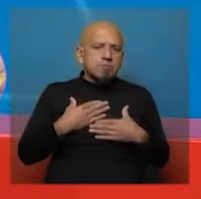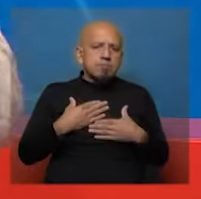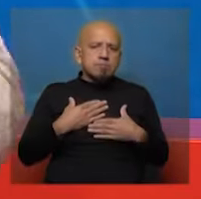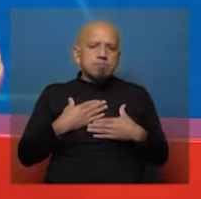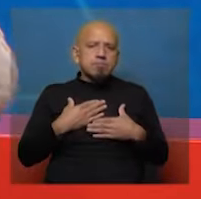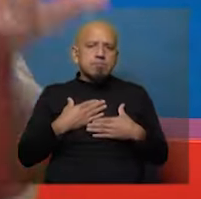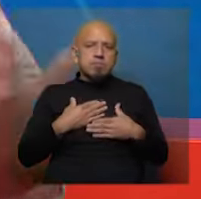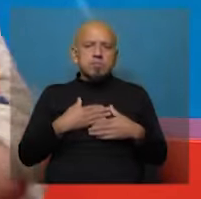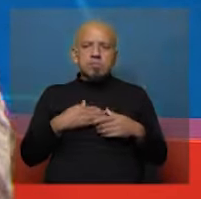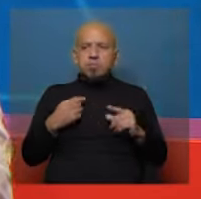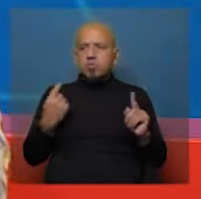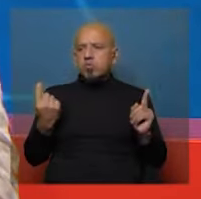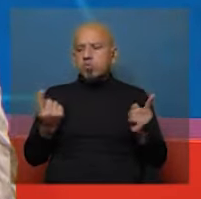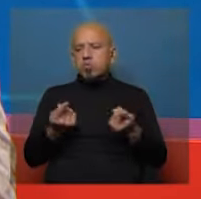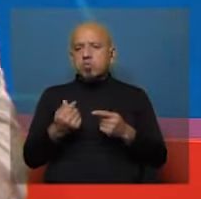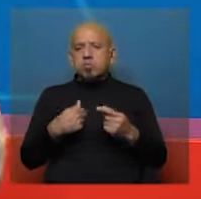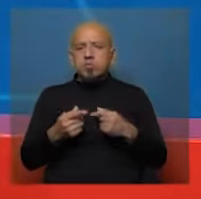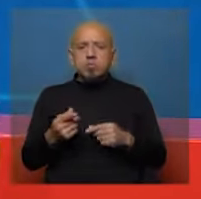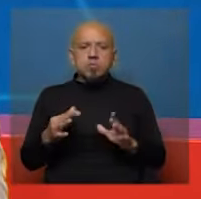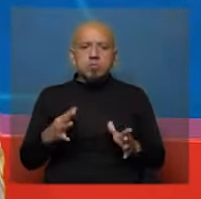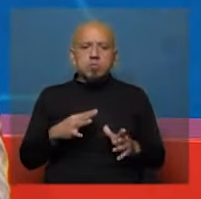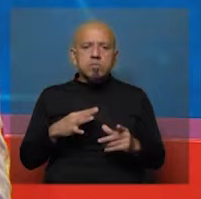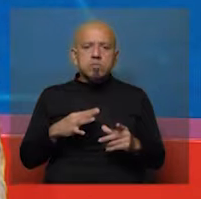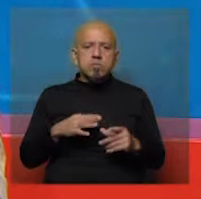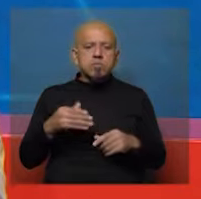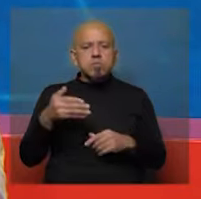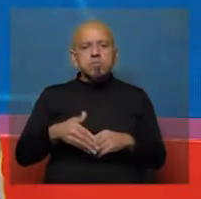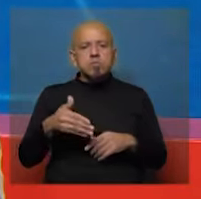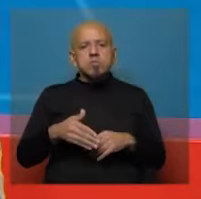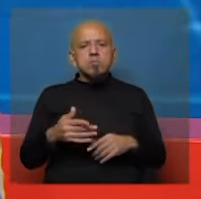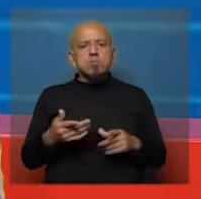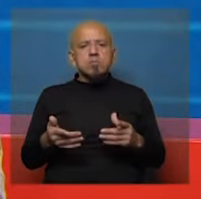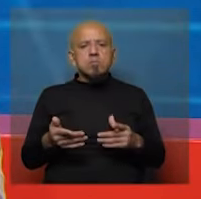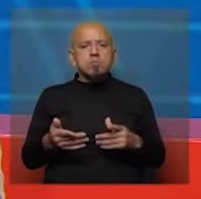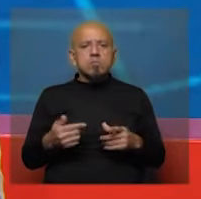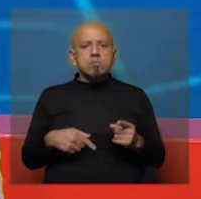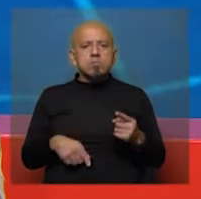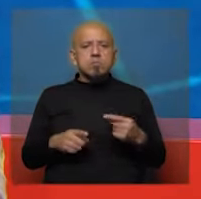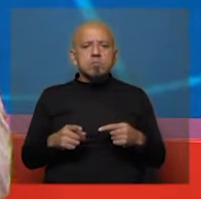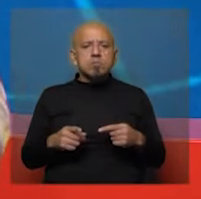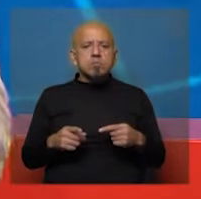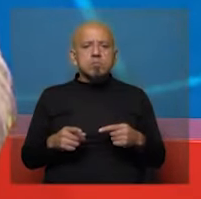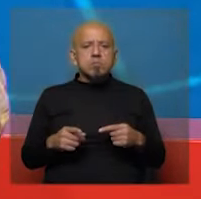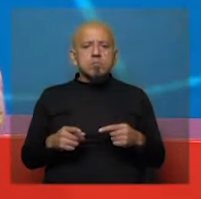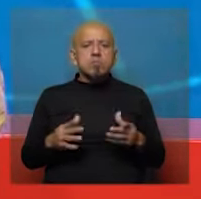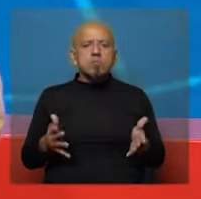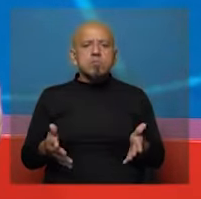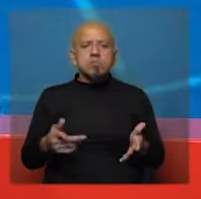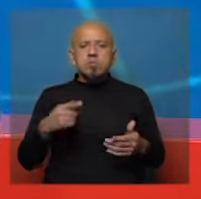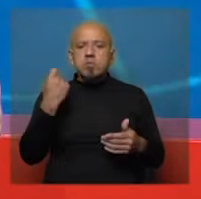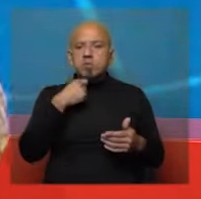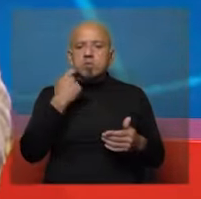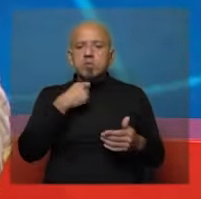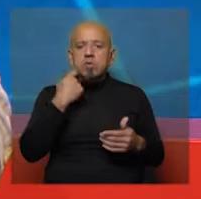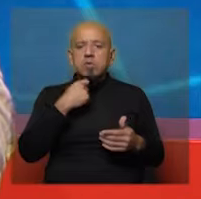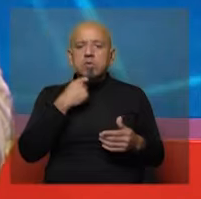yo nosotras y me atrevo a hablar por las compañeras con las que hemos militado muchísimo esto este la lo que falta para